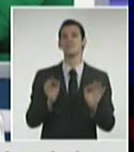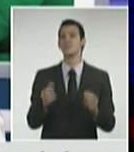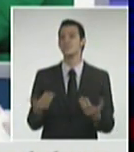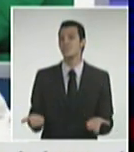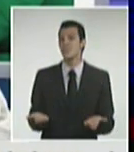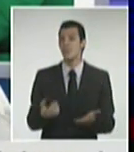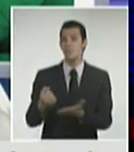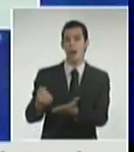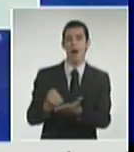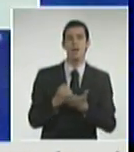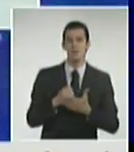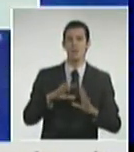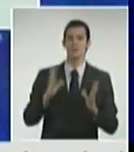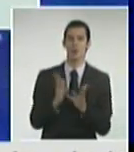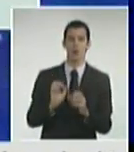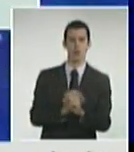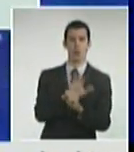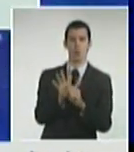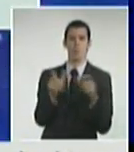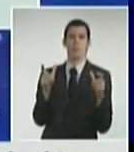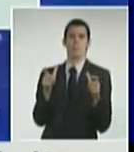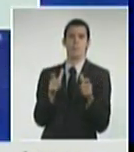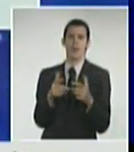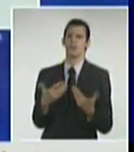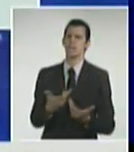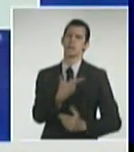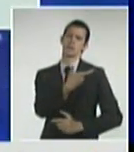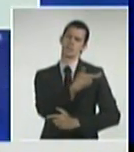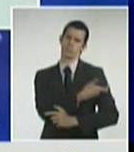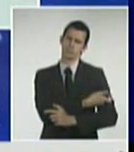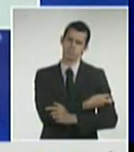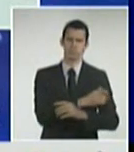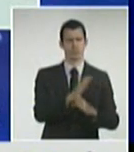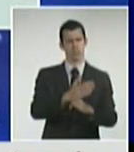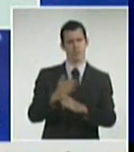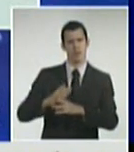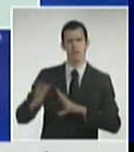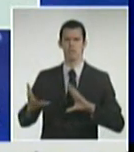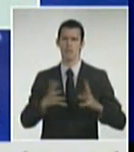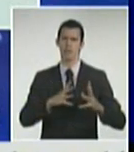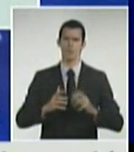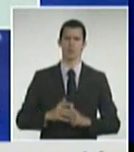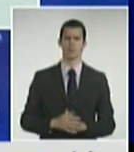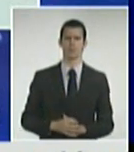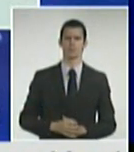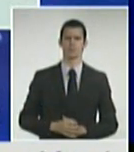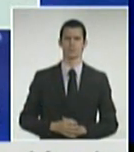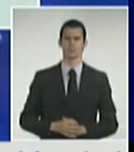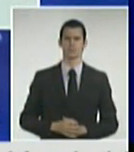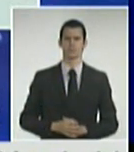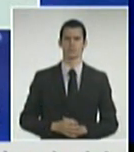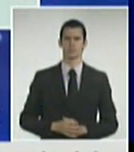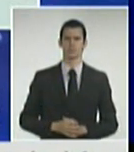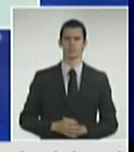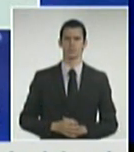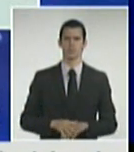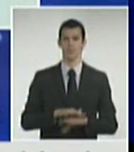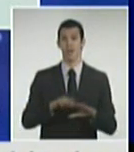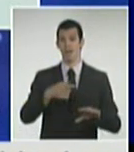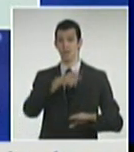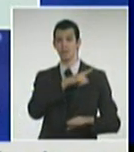nuestro país, con candidatos vacunales, ya con vacunas, ya como vimos en imágenes en el día de ayer,